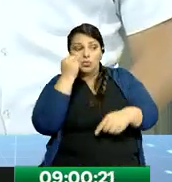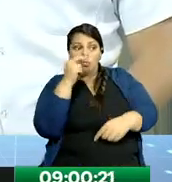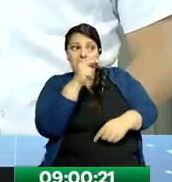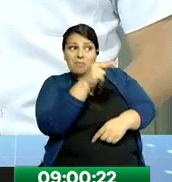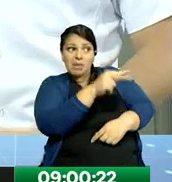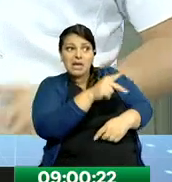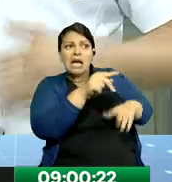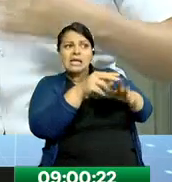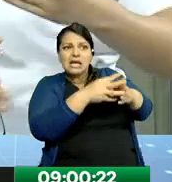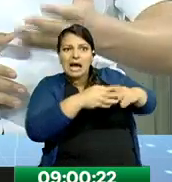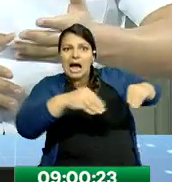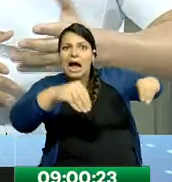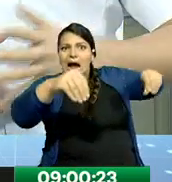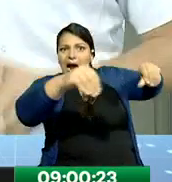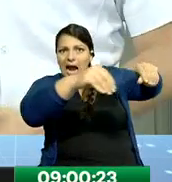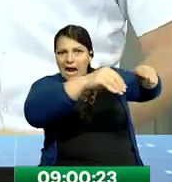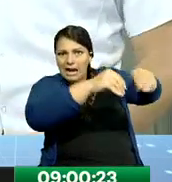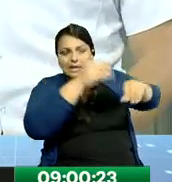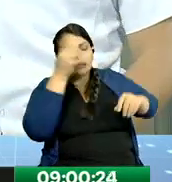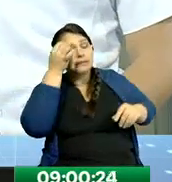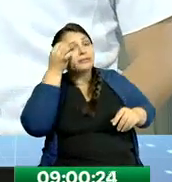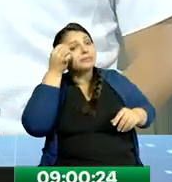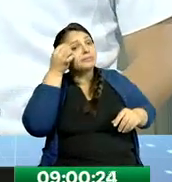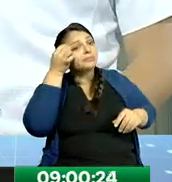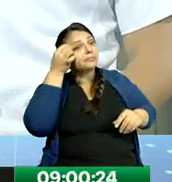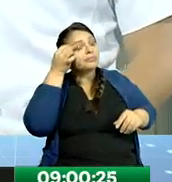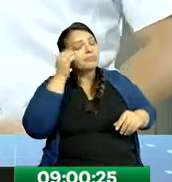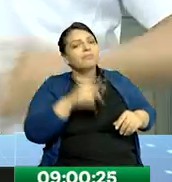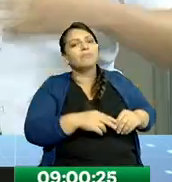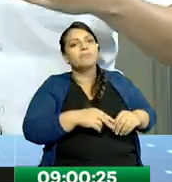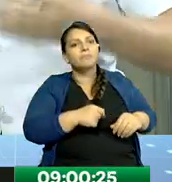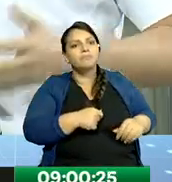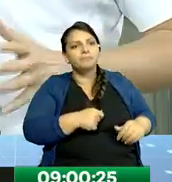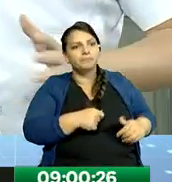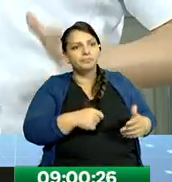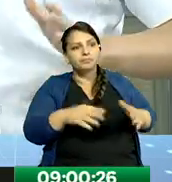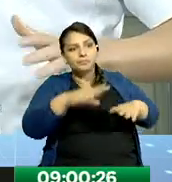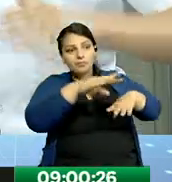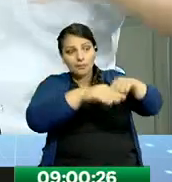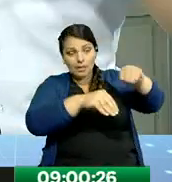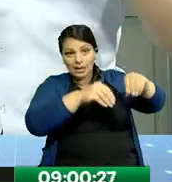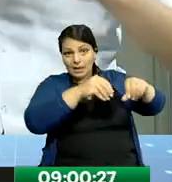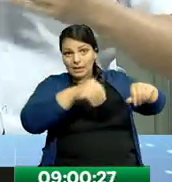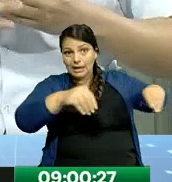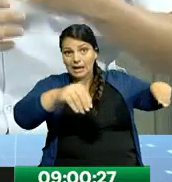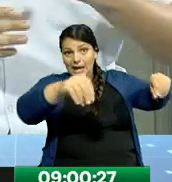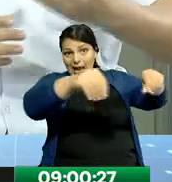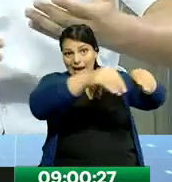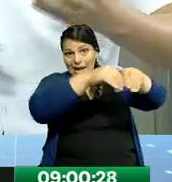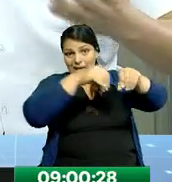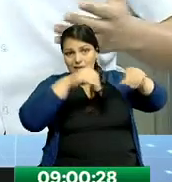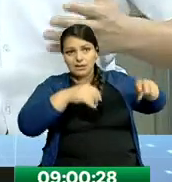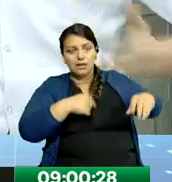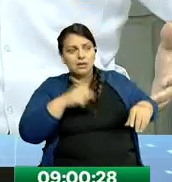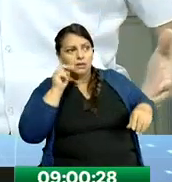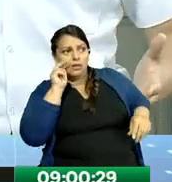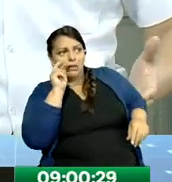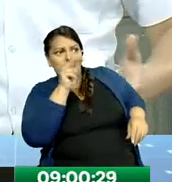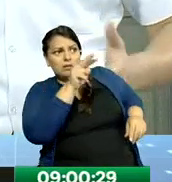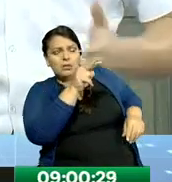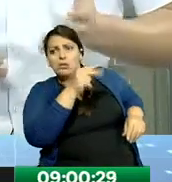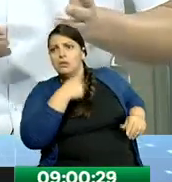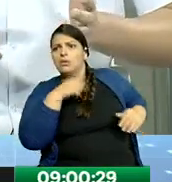en contra de la corriente, en contra, sino paralelo hasta llegar a la orilla, flotar. Flotar, no luchar, porque es muy